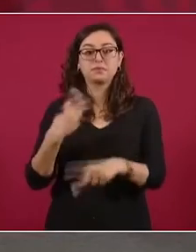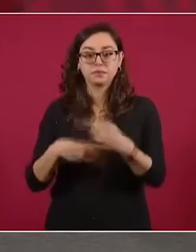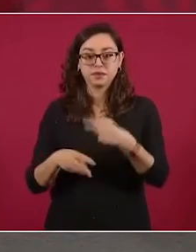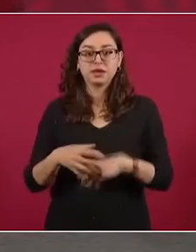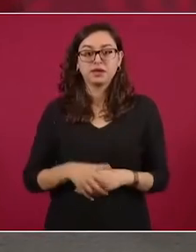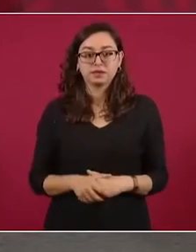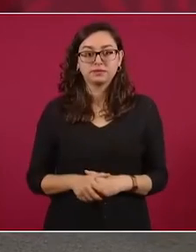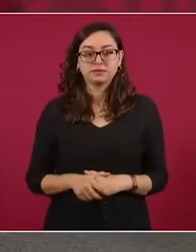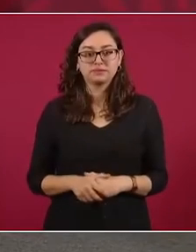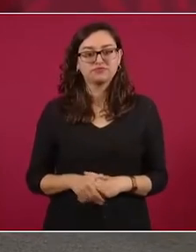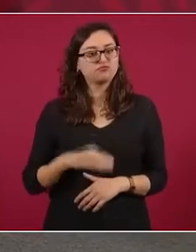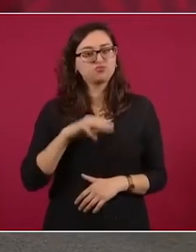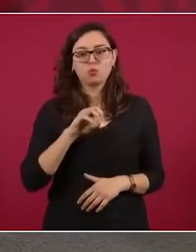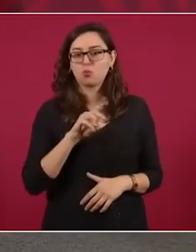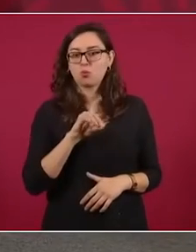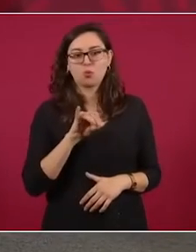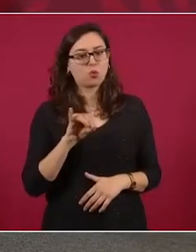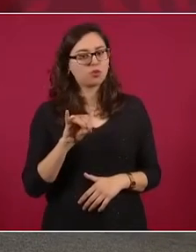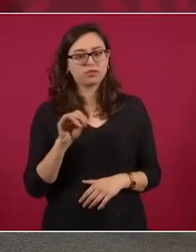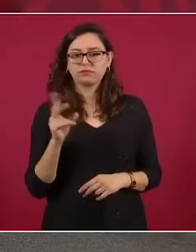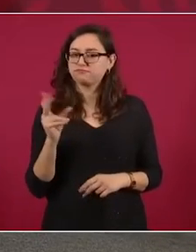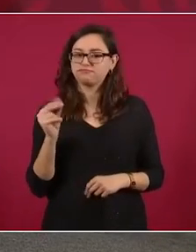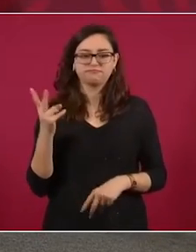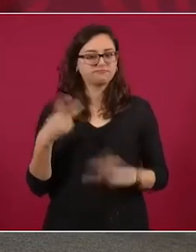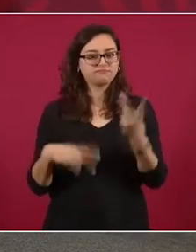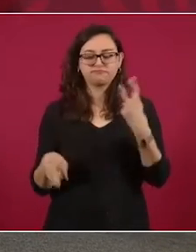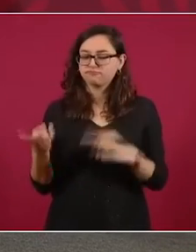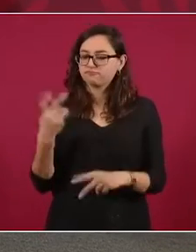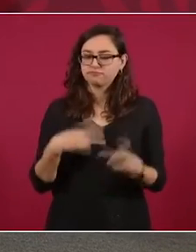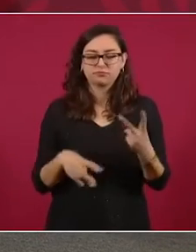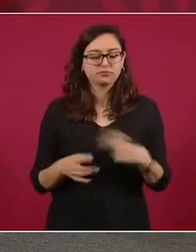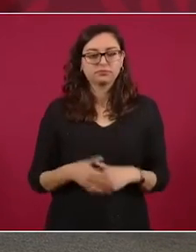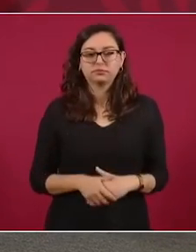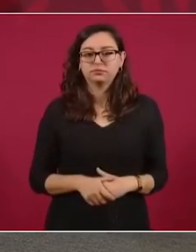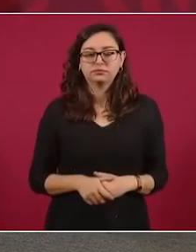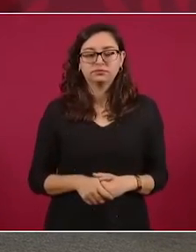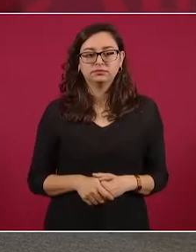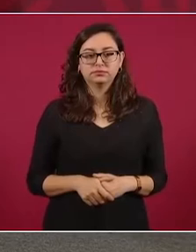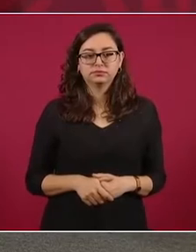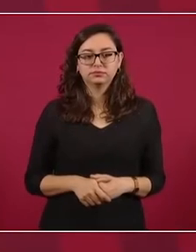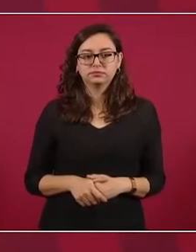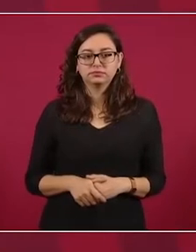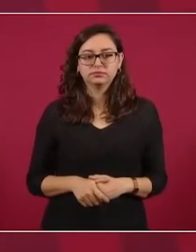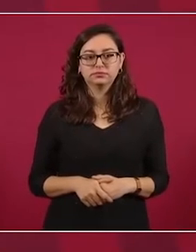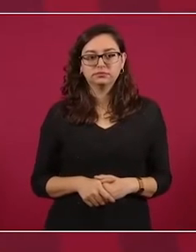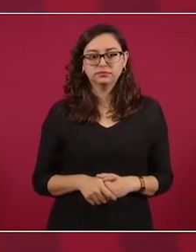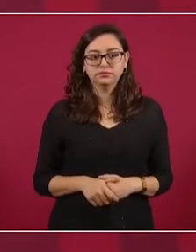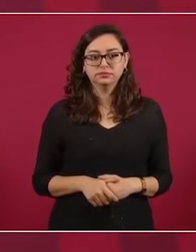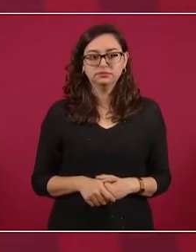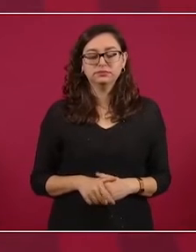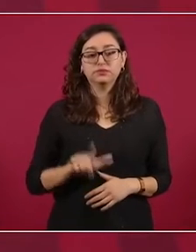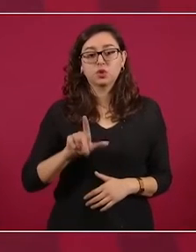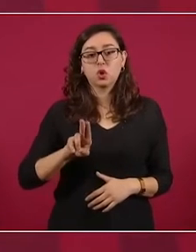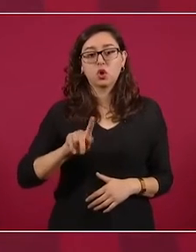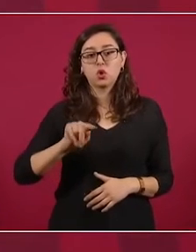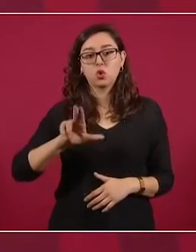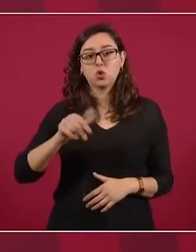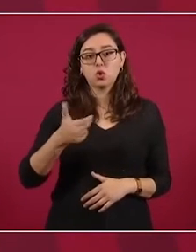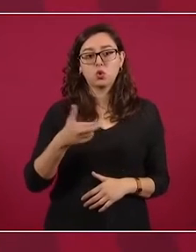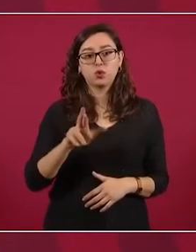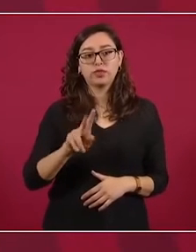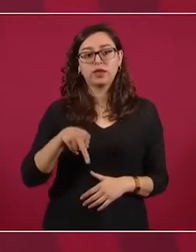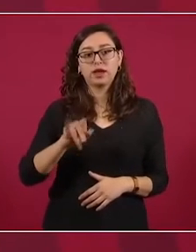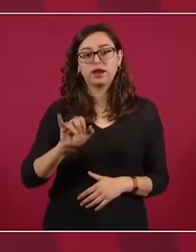No, el presidente Modi no viene. Viene los Luther King, la